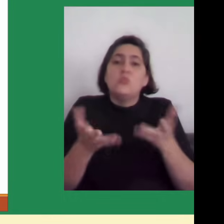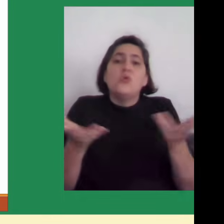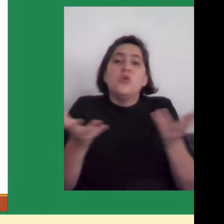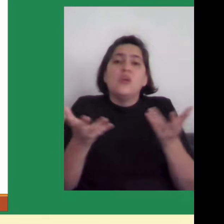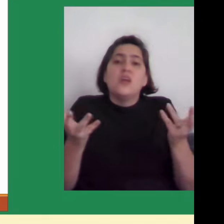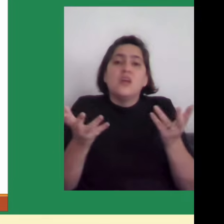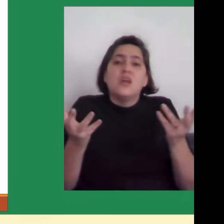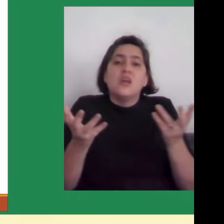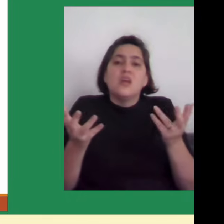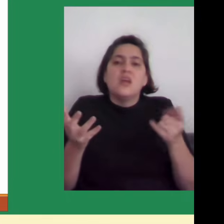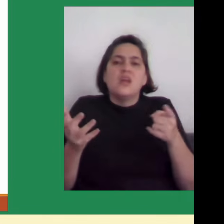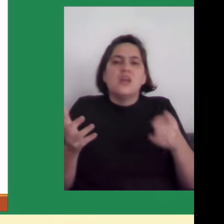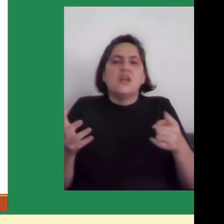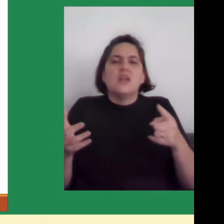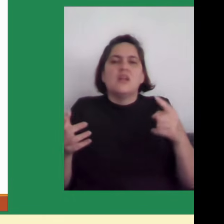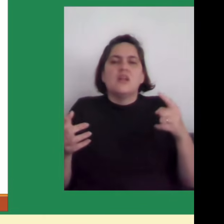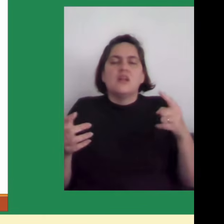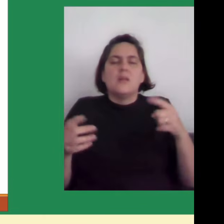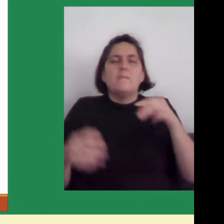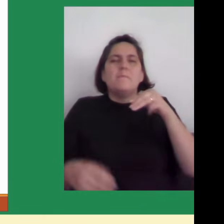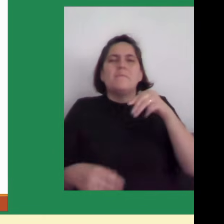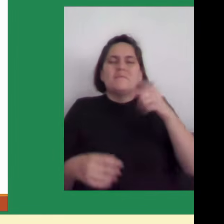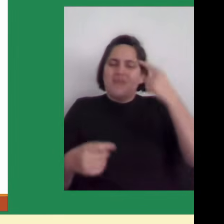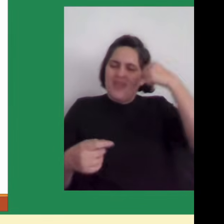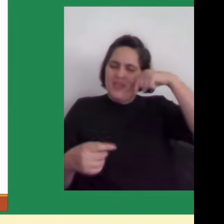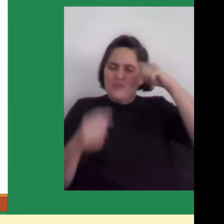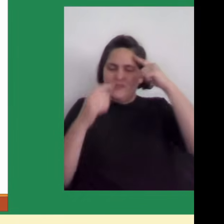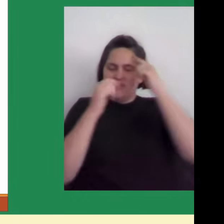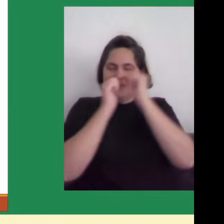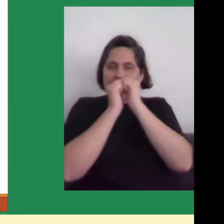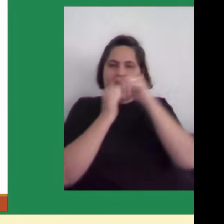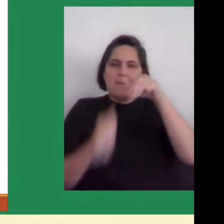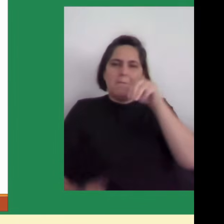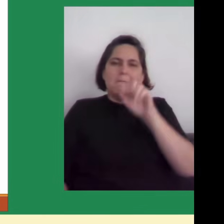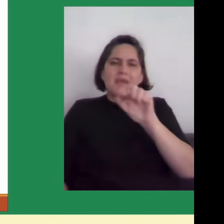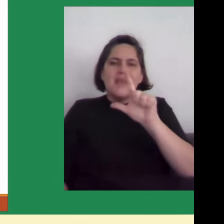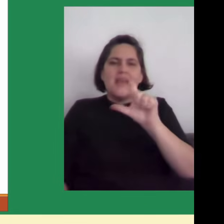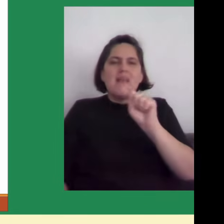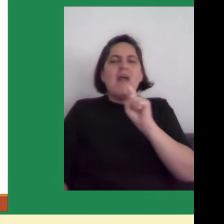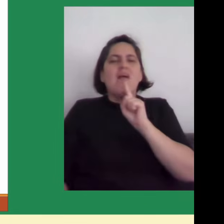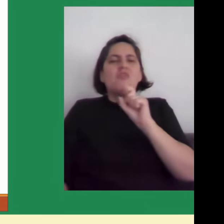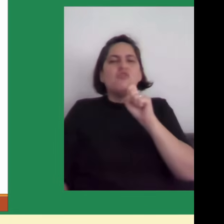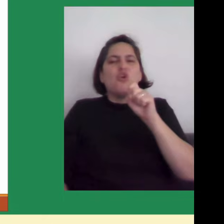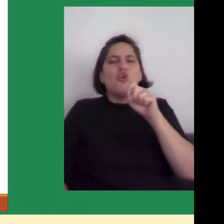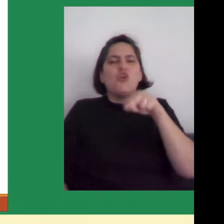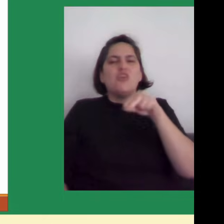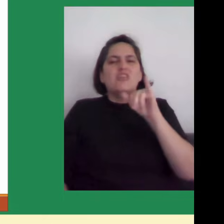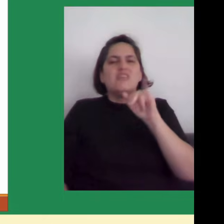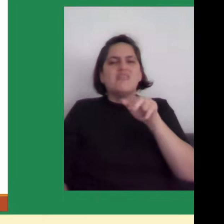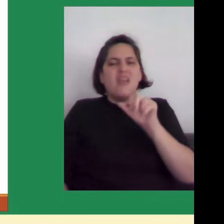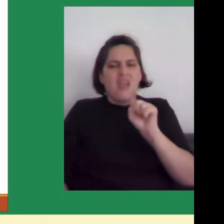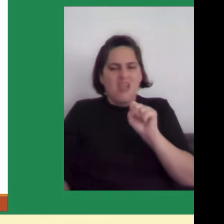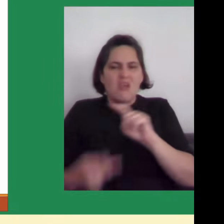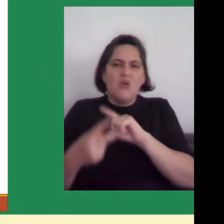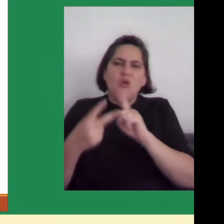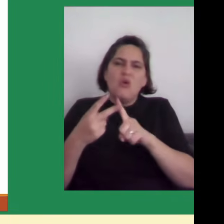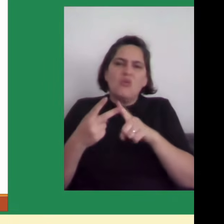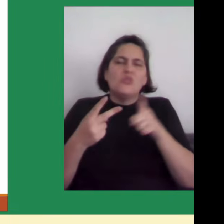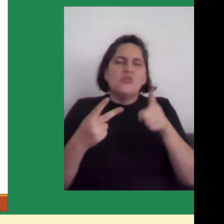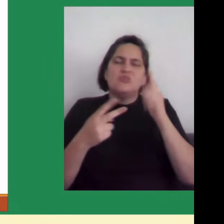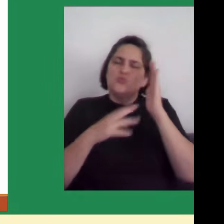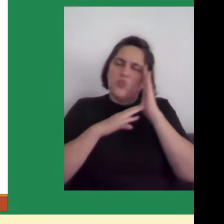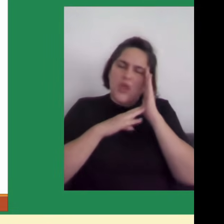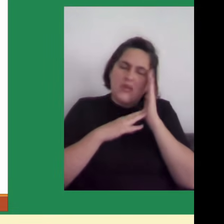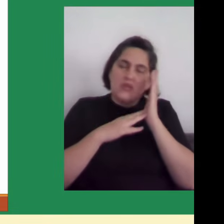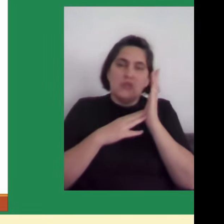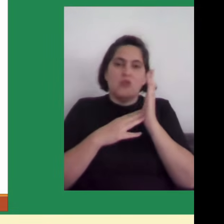de la liberación de la melatonina, de la estructura del sueño, distinta en los niños dentro del espectro que en los